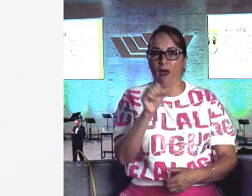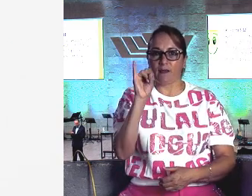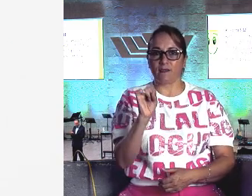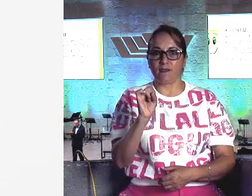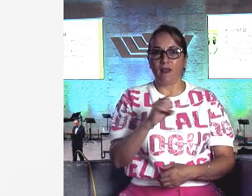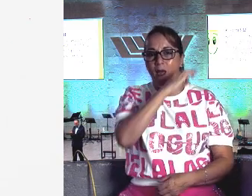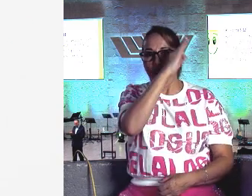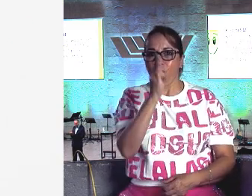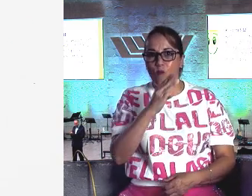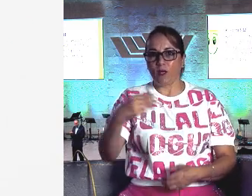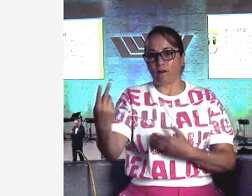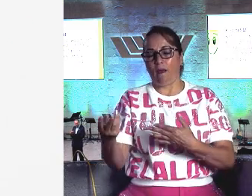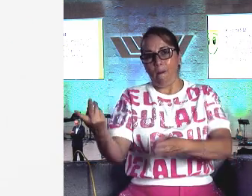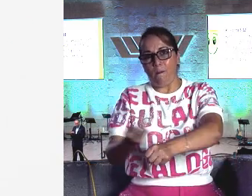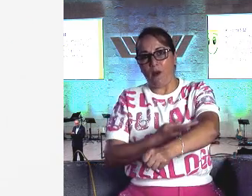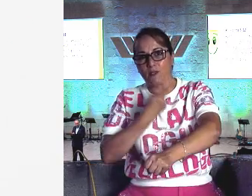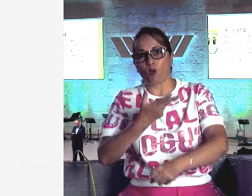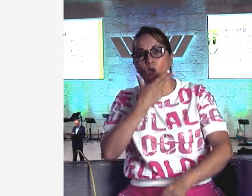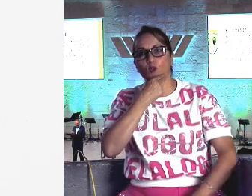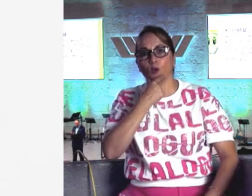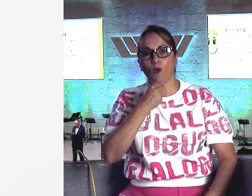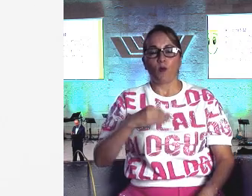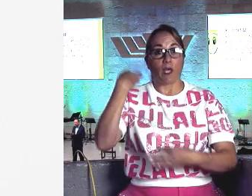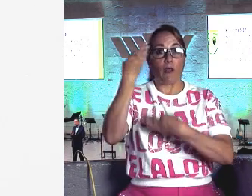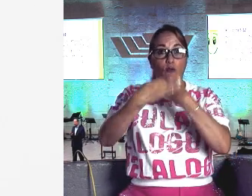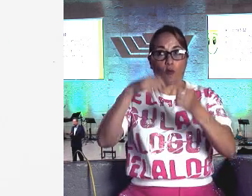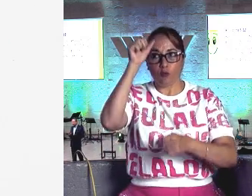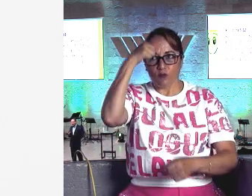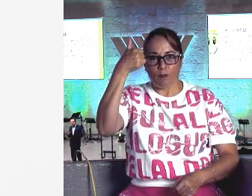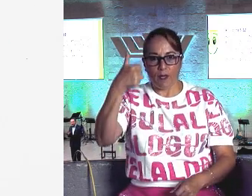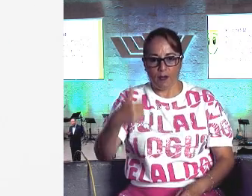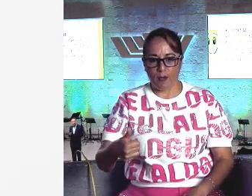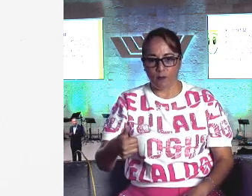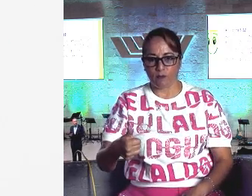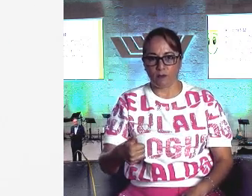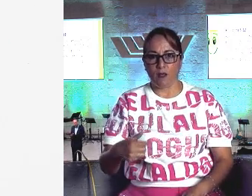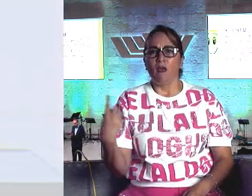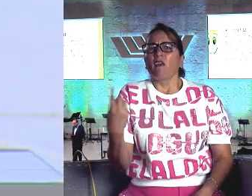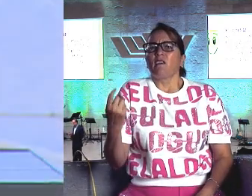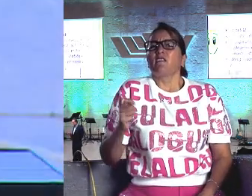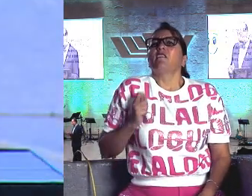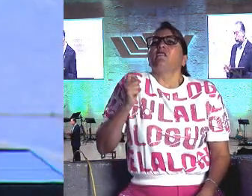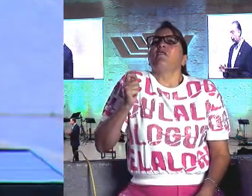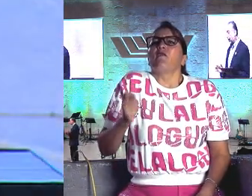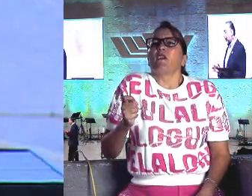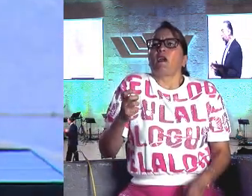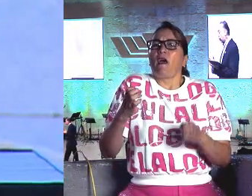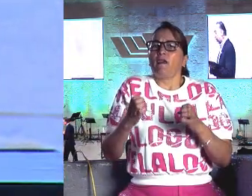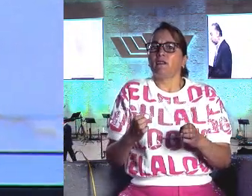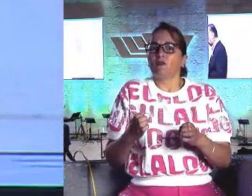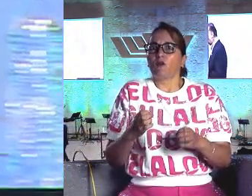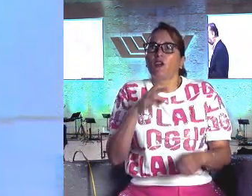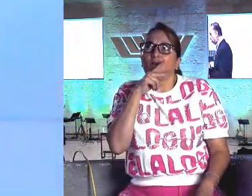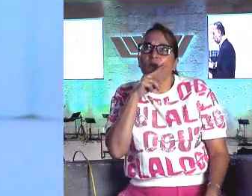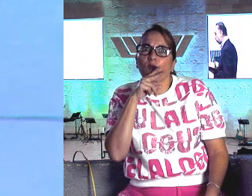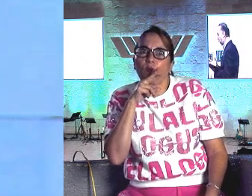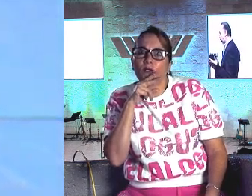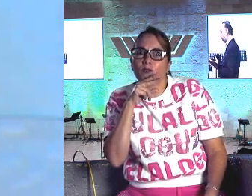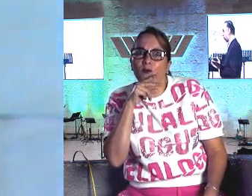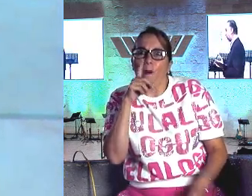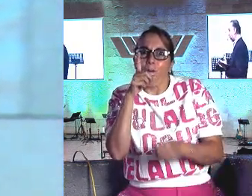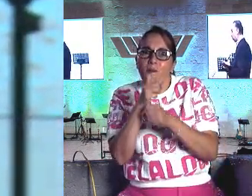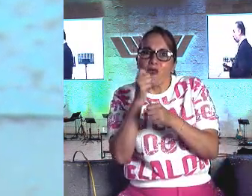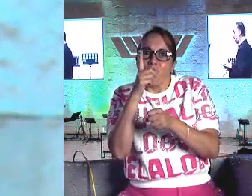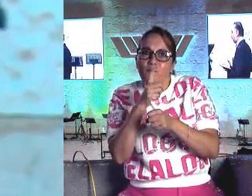pasó a todos los hombres por cuanto todos pecaron. ¿Qué significa esto? Que la aflicción,